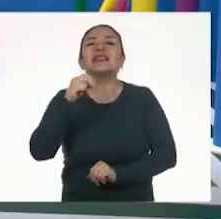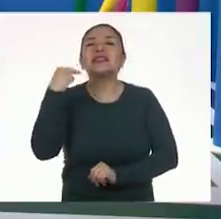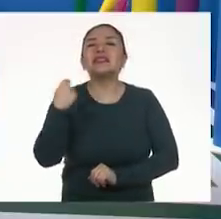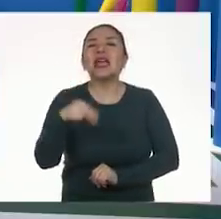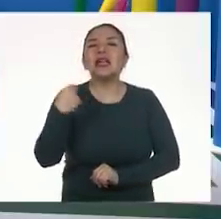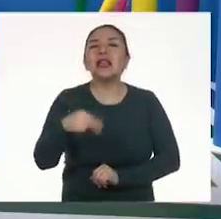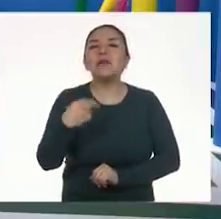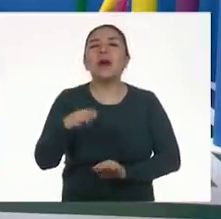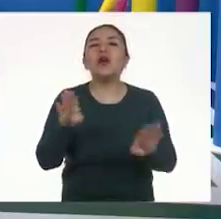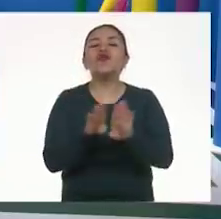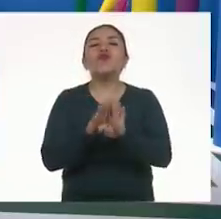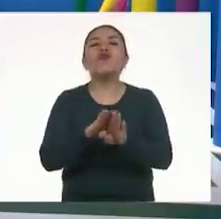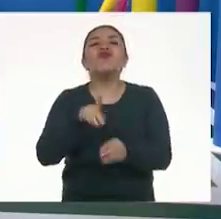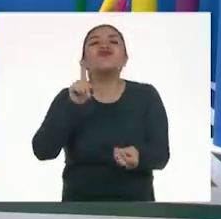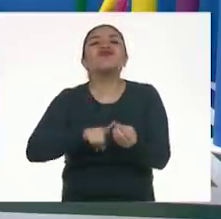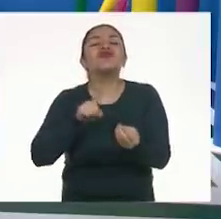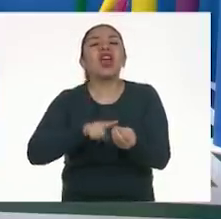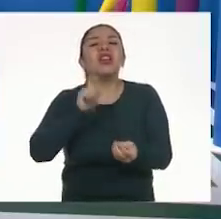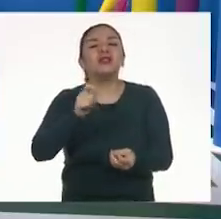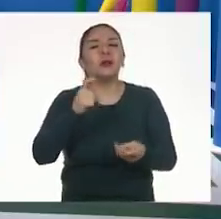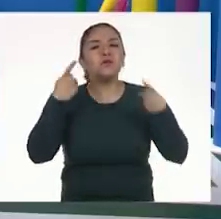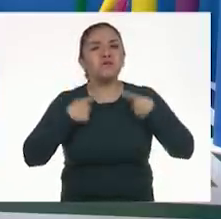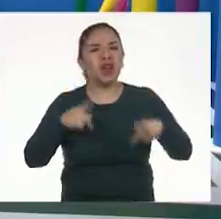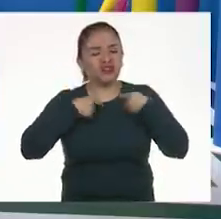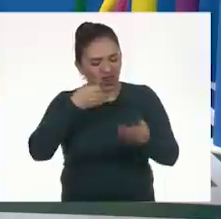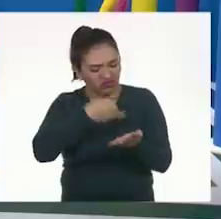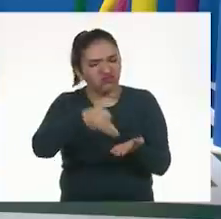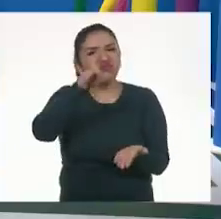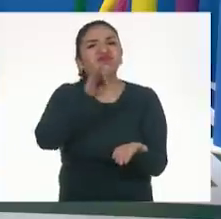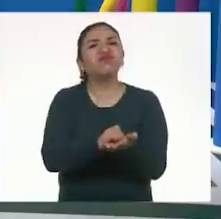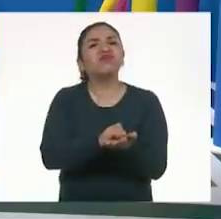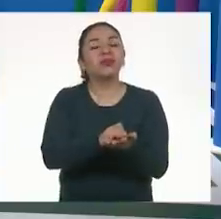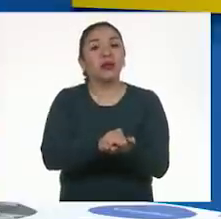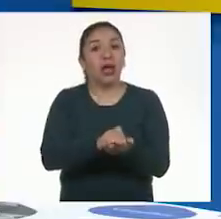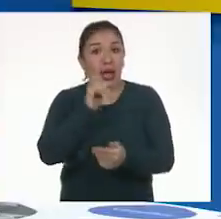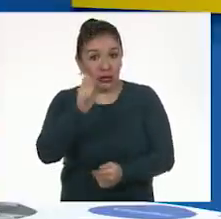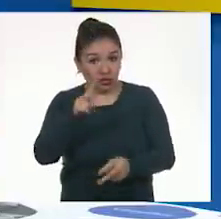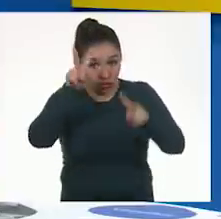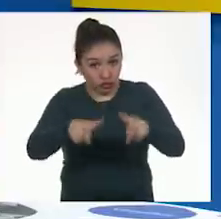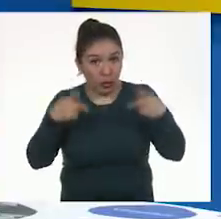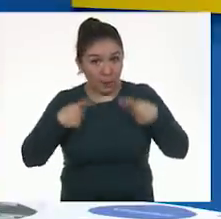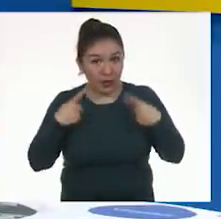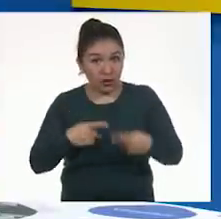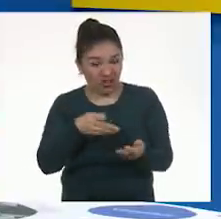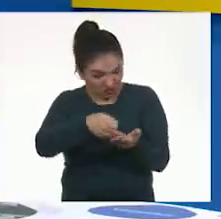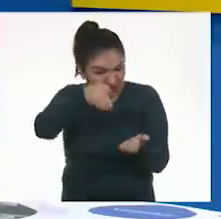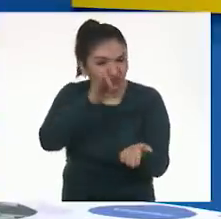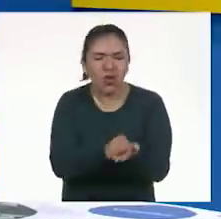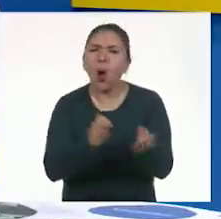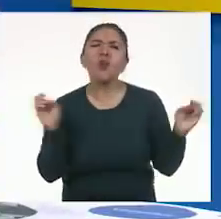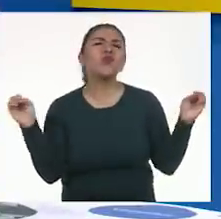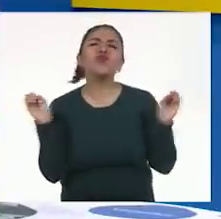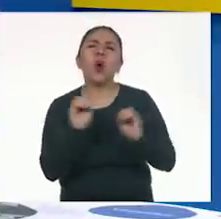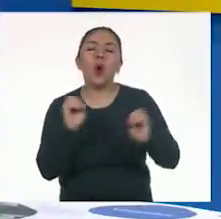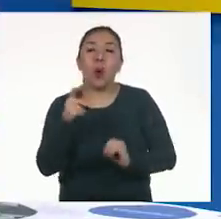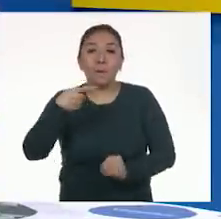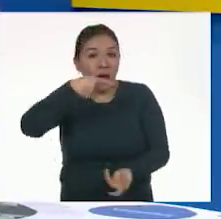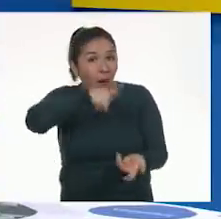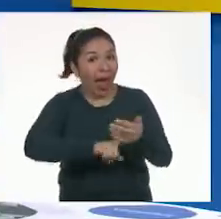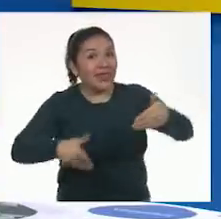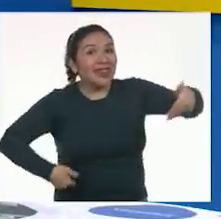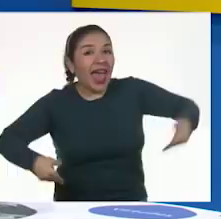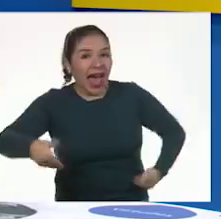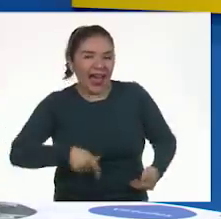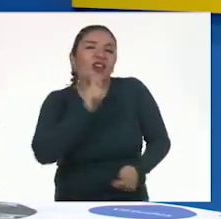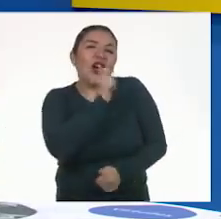a nosotros el héroe trágico, que en la vida real no es un héroe, pero en las en la obra trágica sí